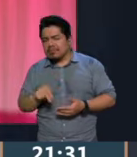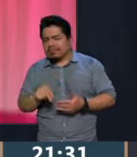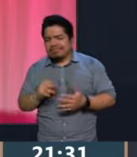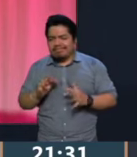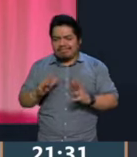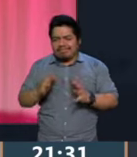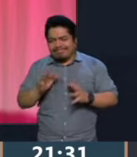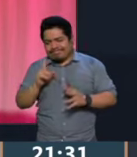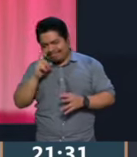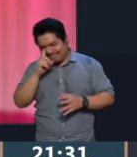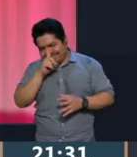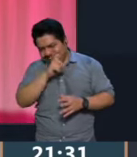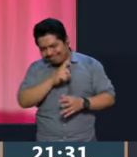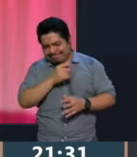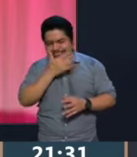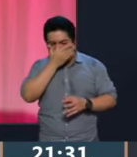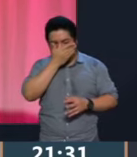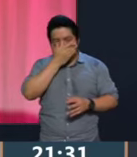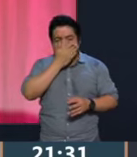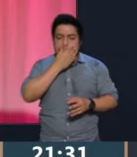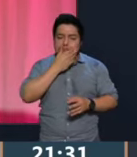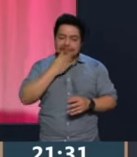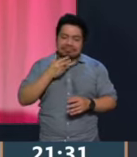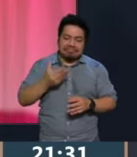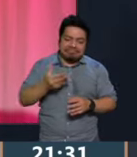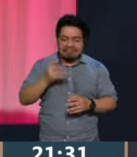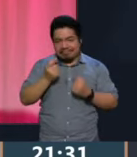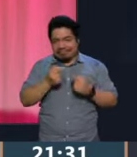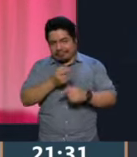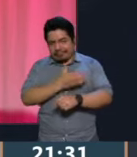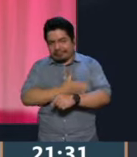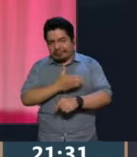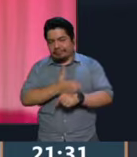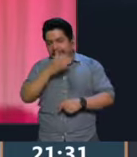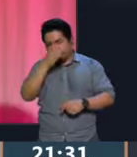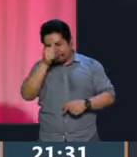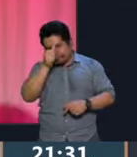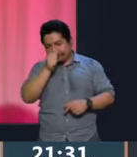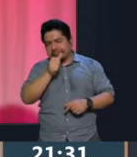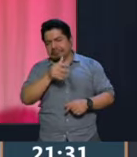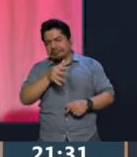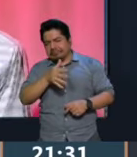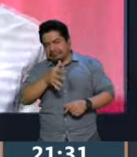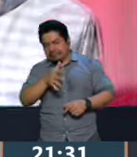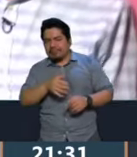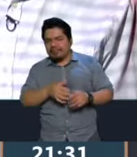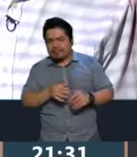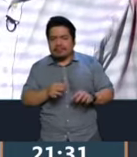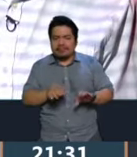porque sí concuerdo en parte con mi compañera en que ya no es